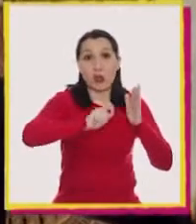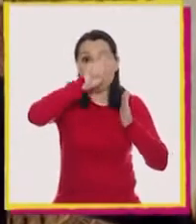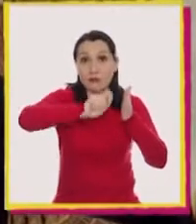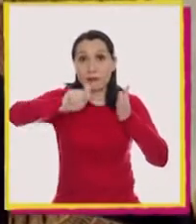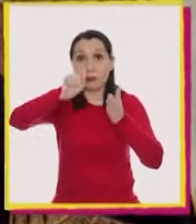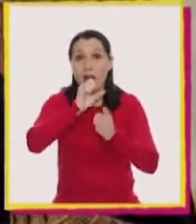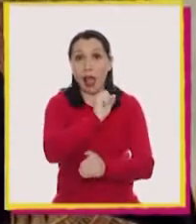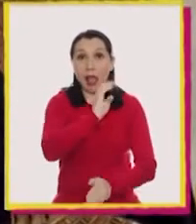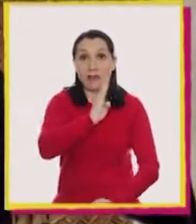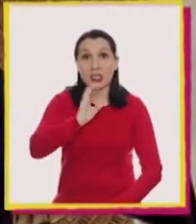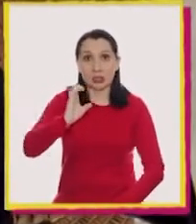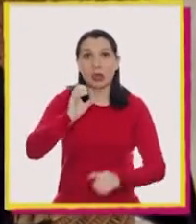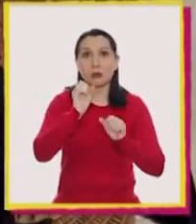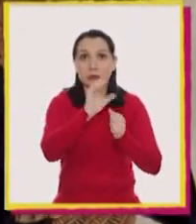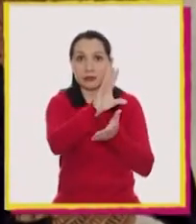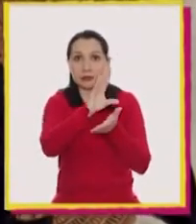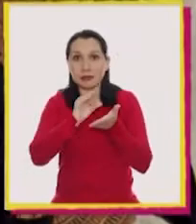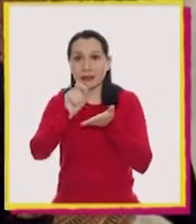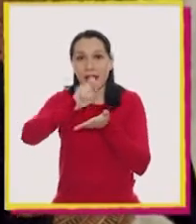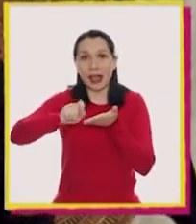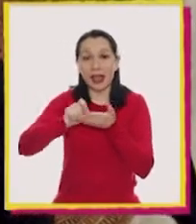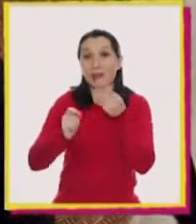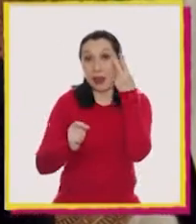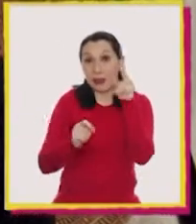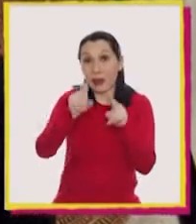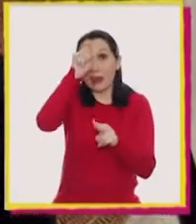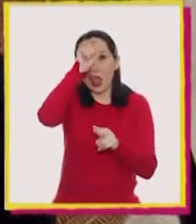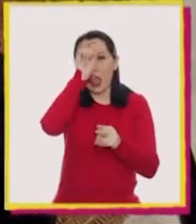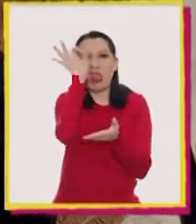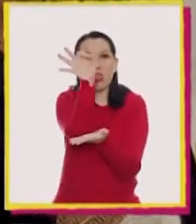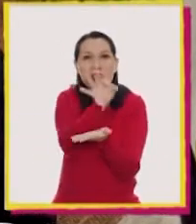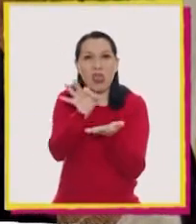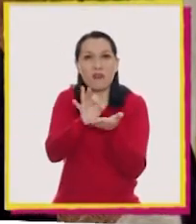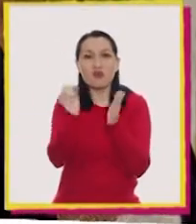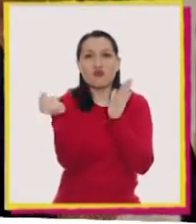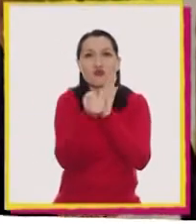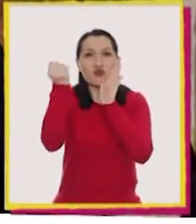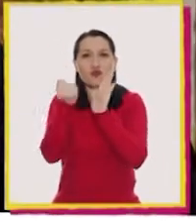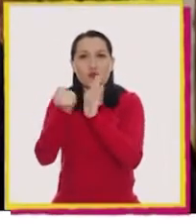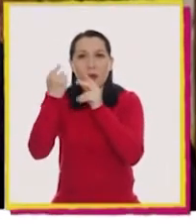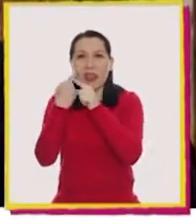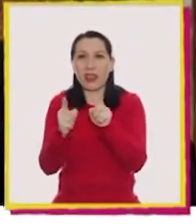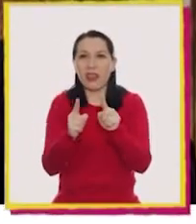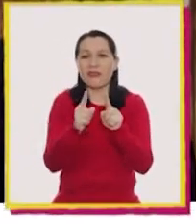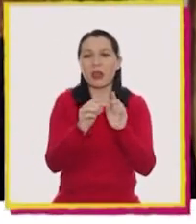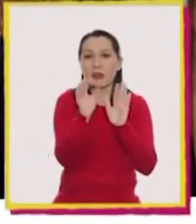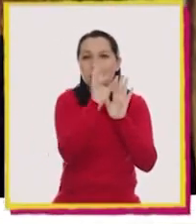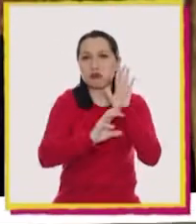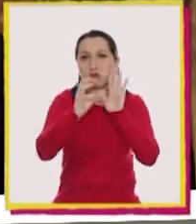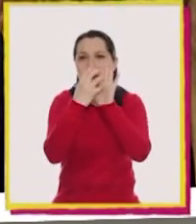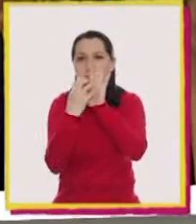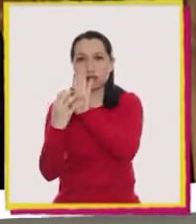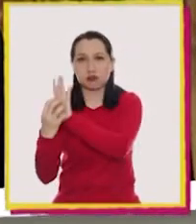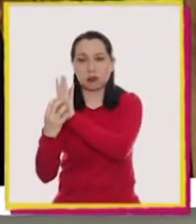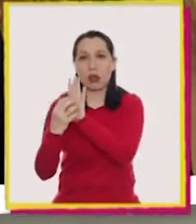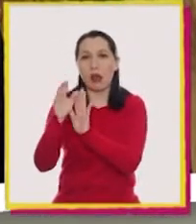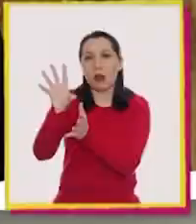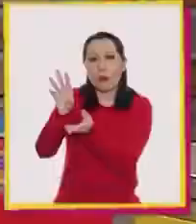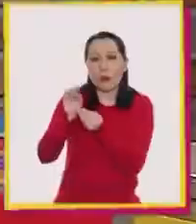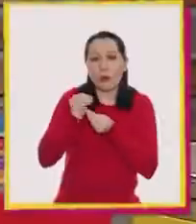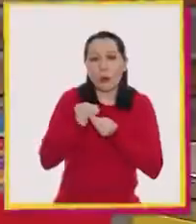utilizamos letras del abecedario para escribir y ellos utilizaban símbolos. Estos símbolos los